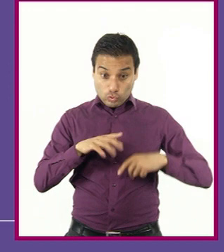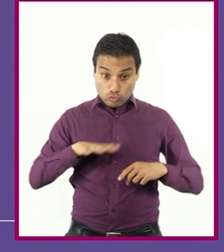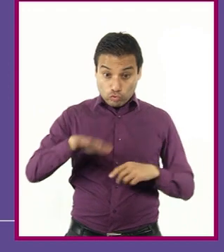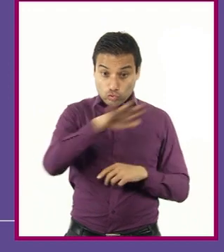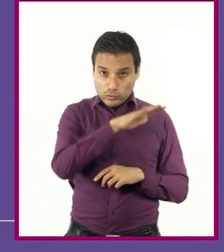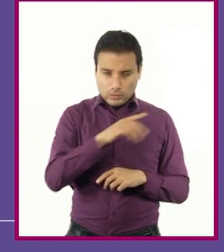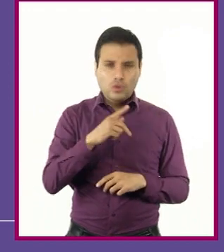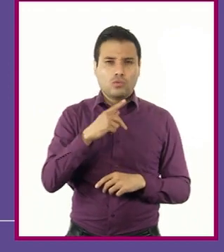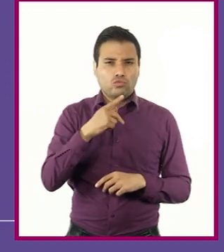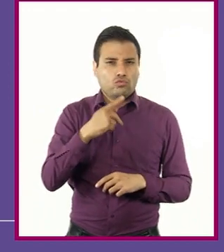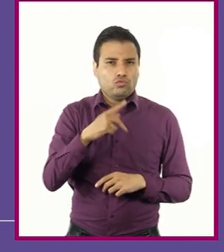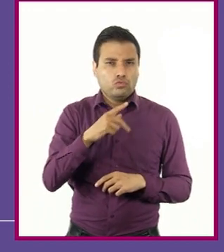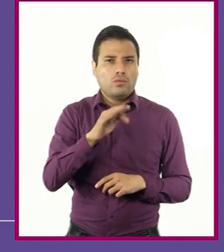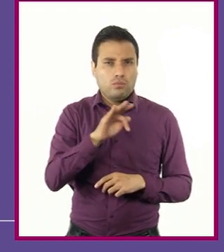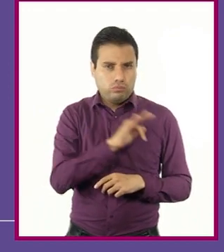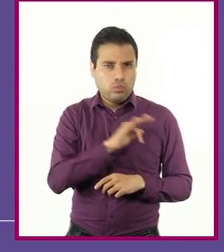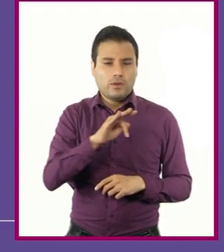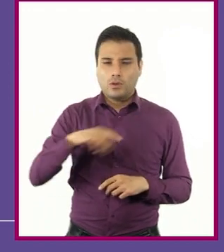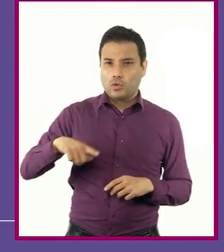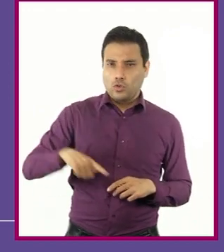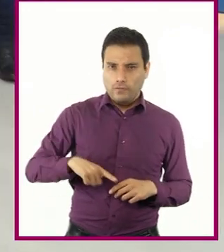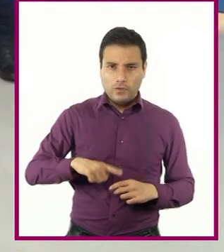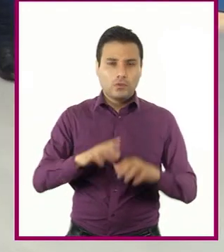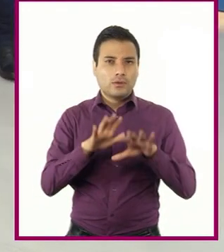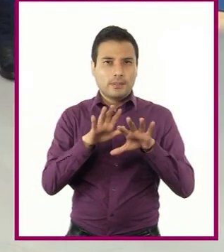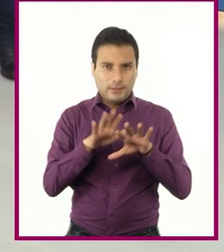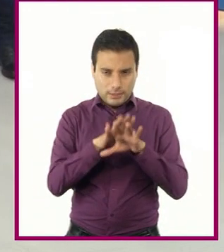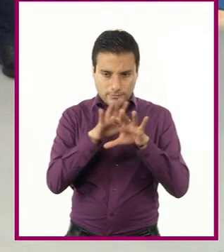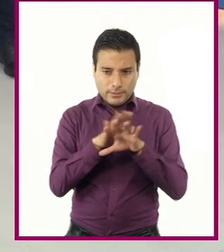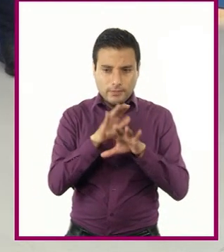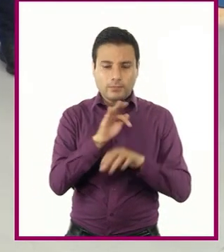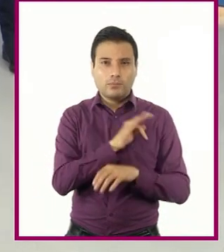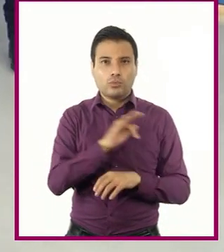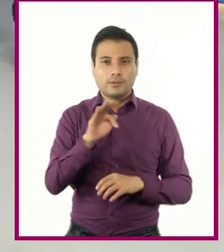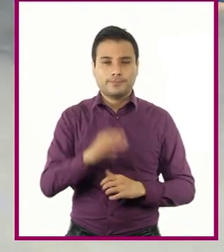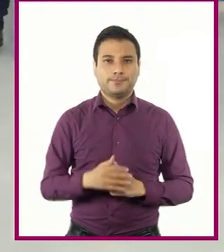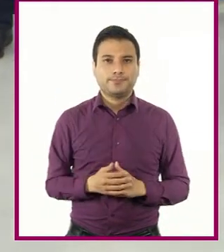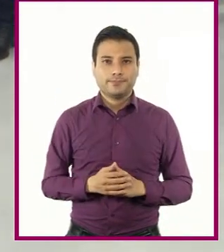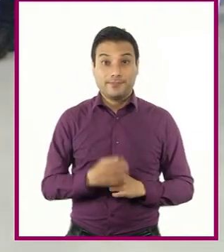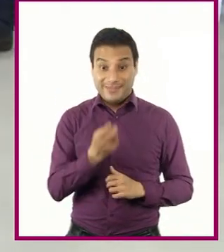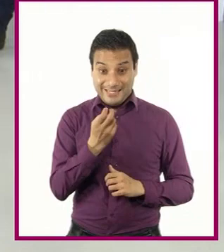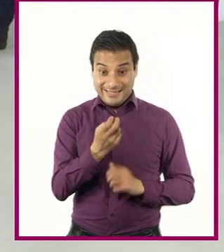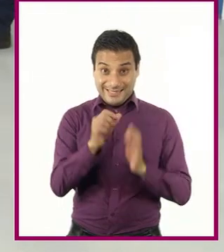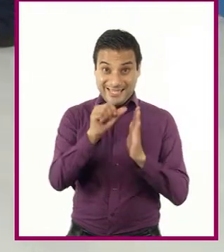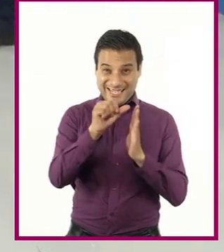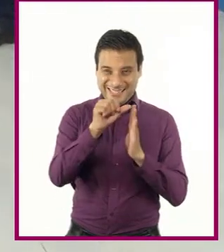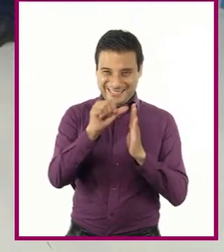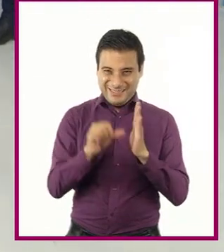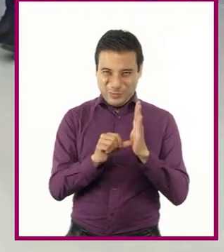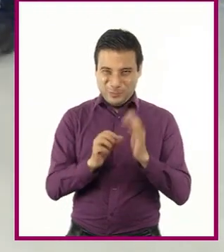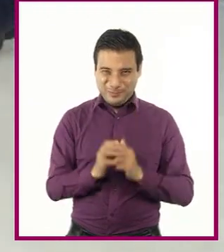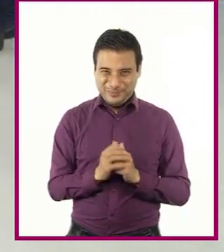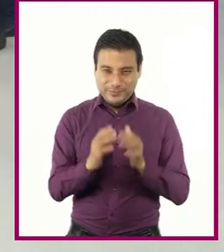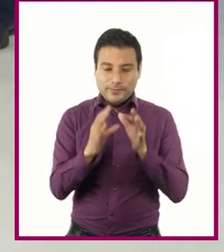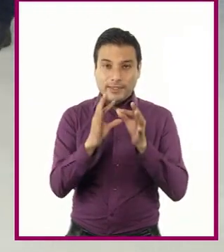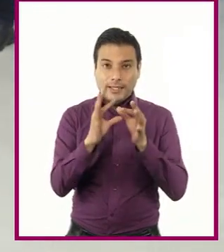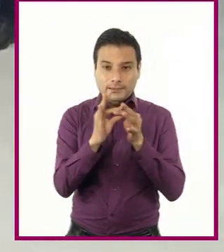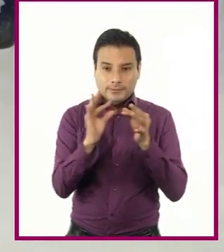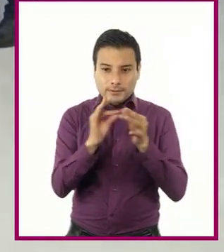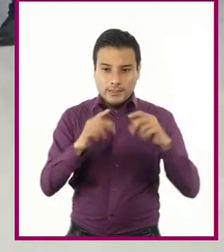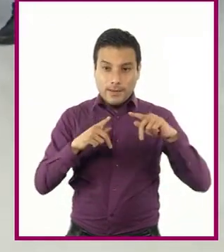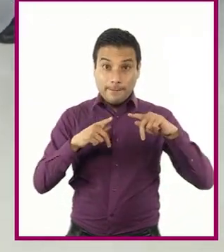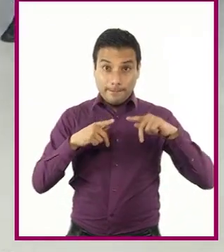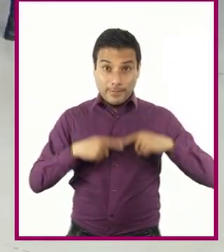de alterar o modificar la forma de gobierno. El contenido de este artículo constitucional indica que el pueblo es